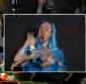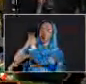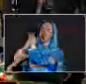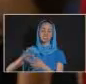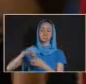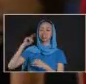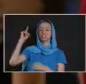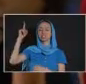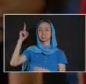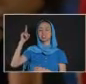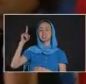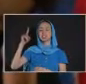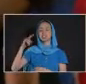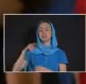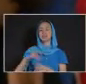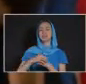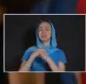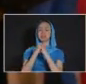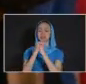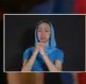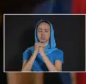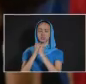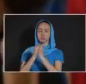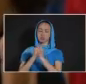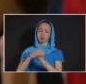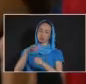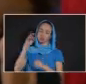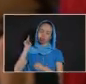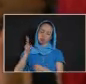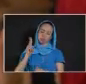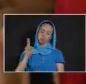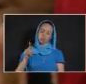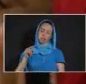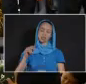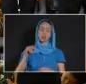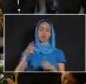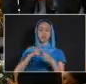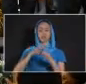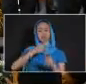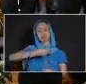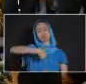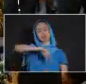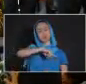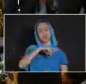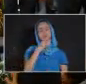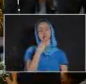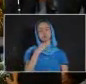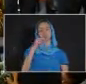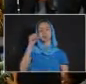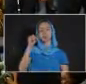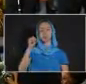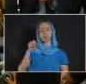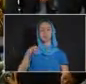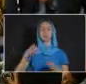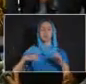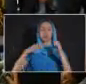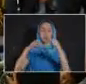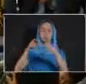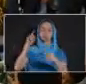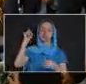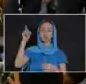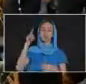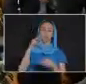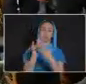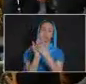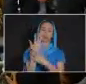Es nuestra petición constante respecto a nuestros hijos, Señor. Ponemos en tus manos a todos los hermanos y hermanas